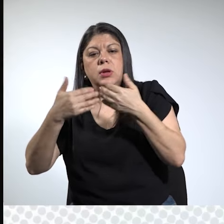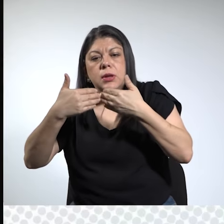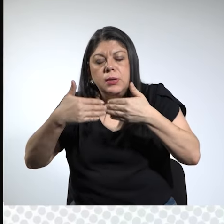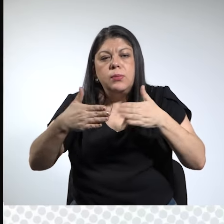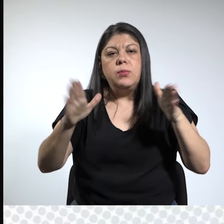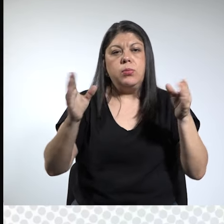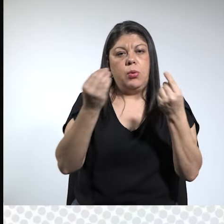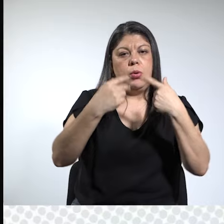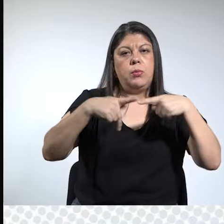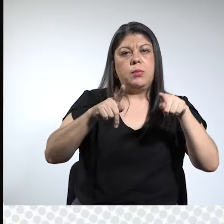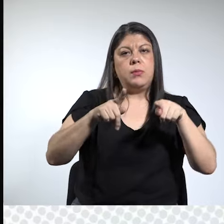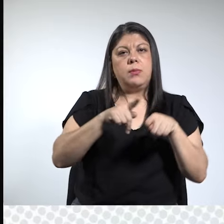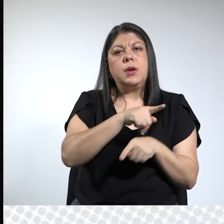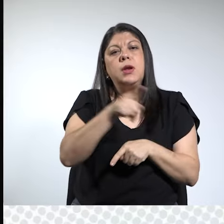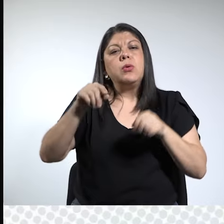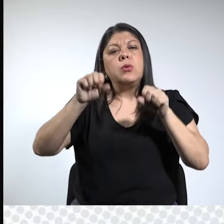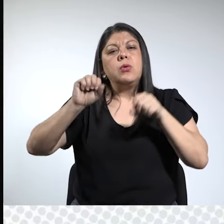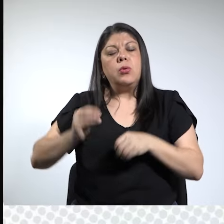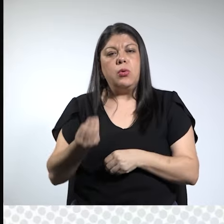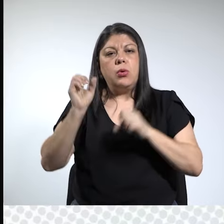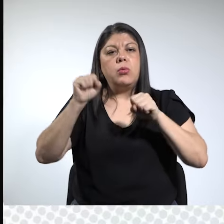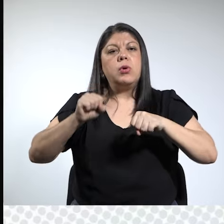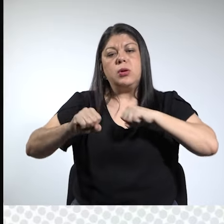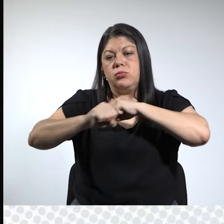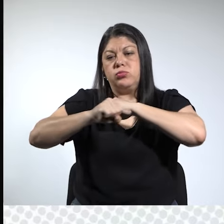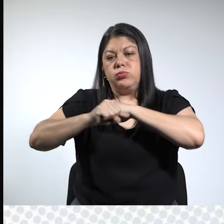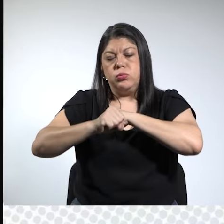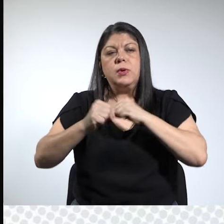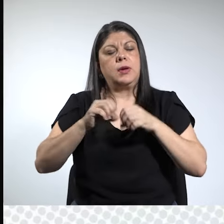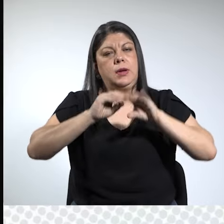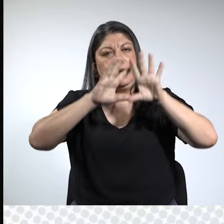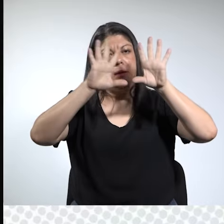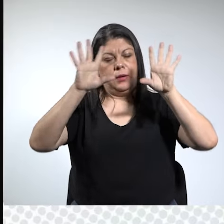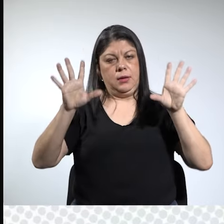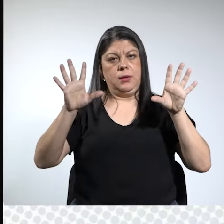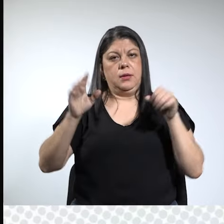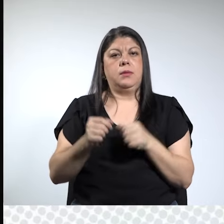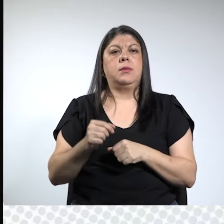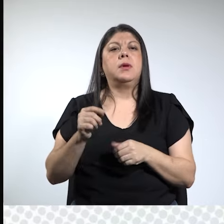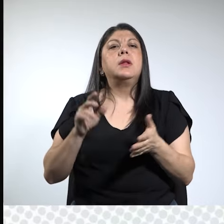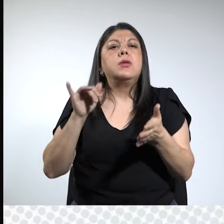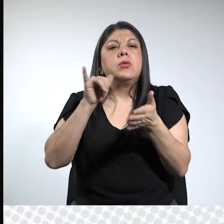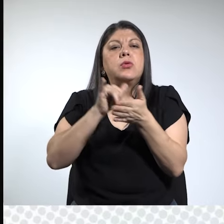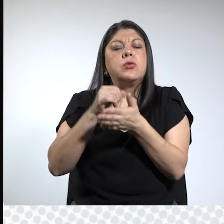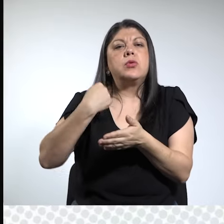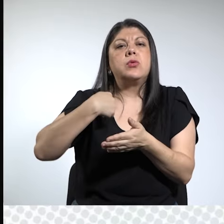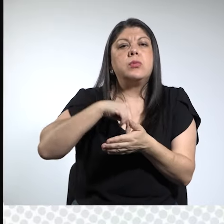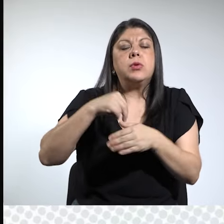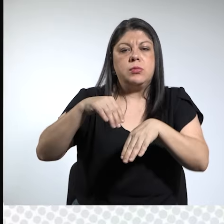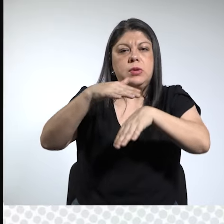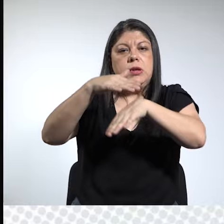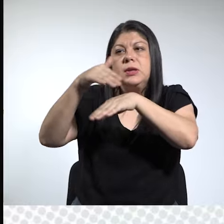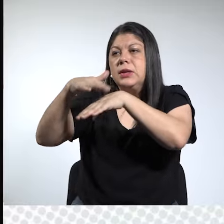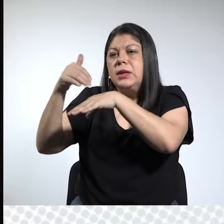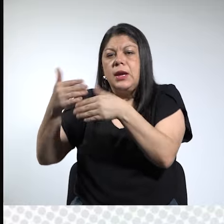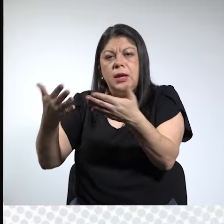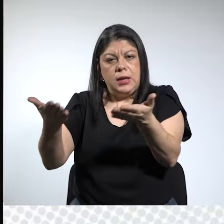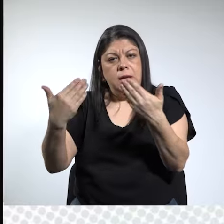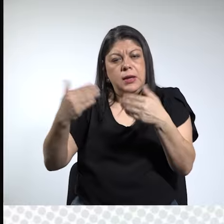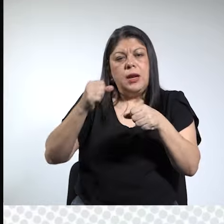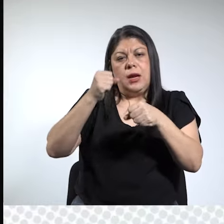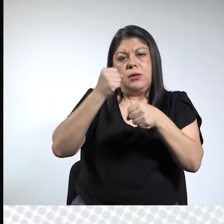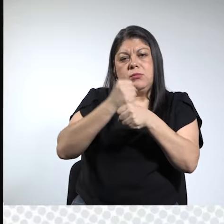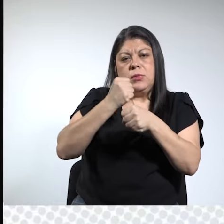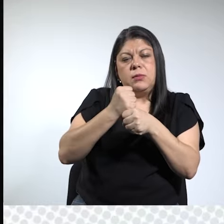la puerta para que eso se divulgue en otros sentidos. Claro. A esto tenemos que traer los empleos y tenemos que traer la